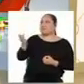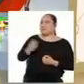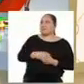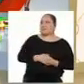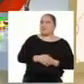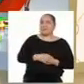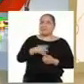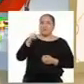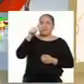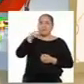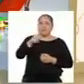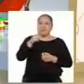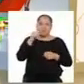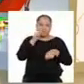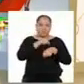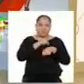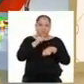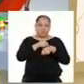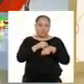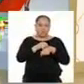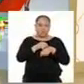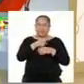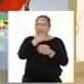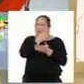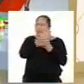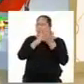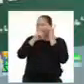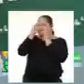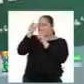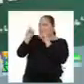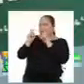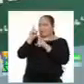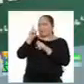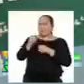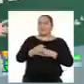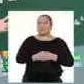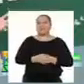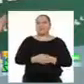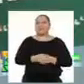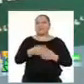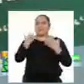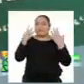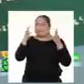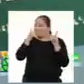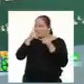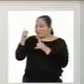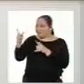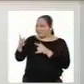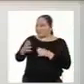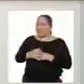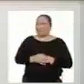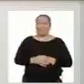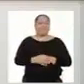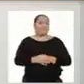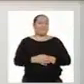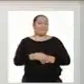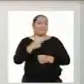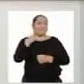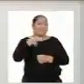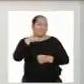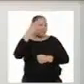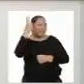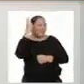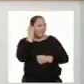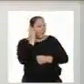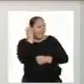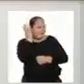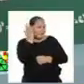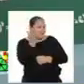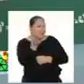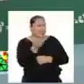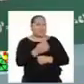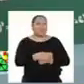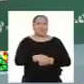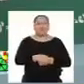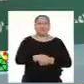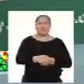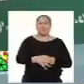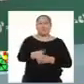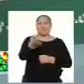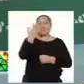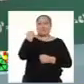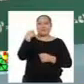Emerton. Estamos justo a tiempo para el bloque de preguntas. ¿Está listo? Soy todo oídos.